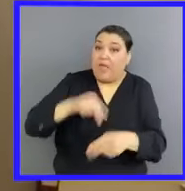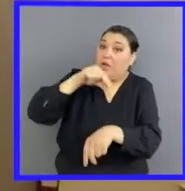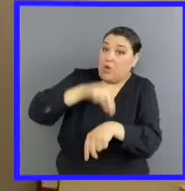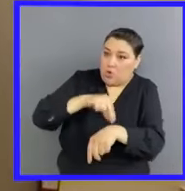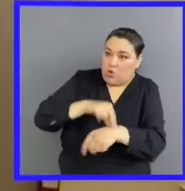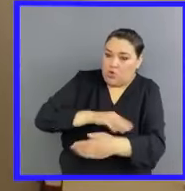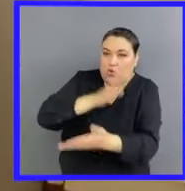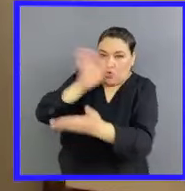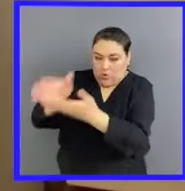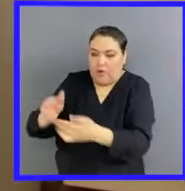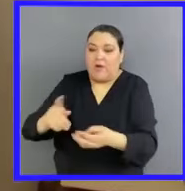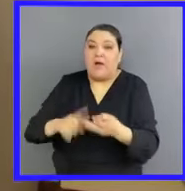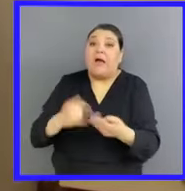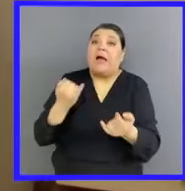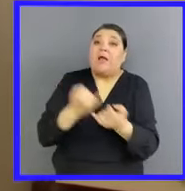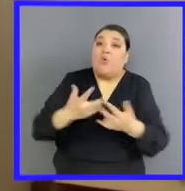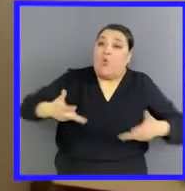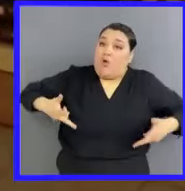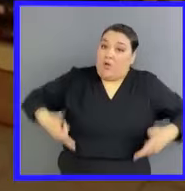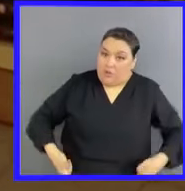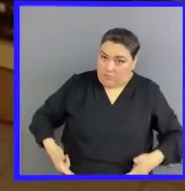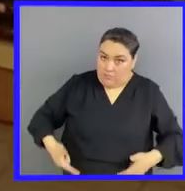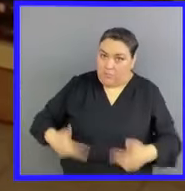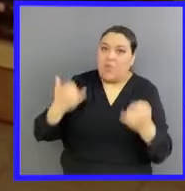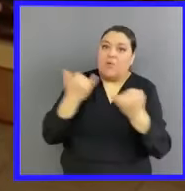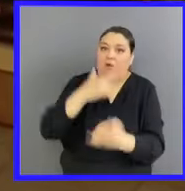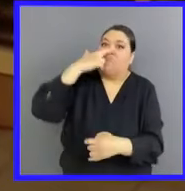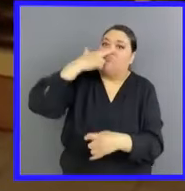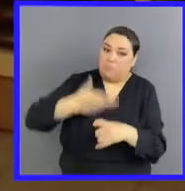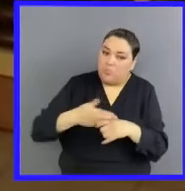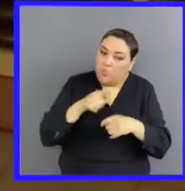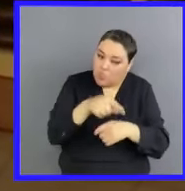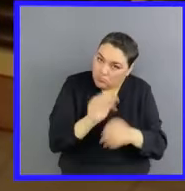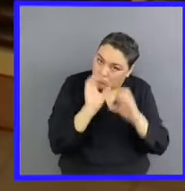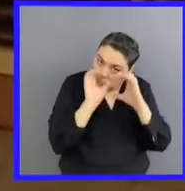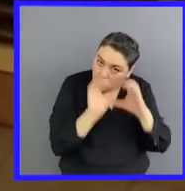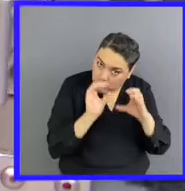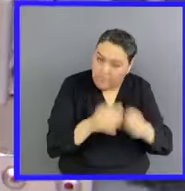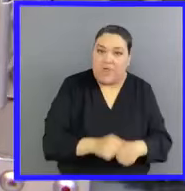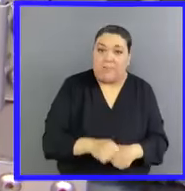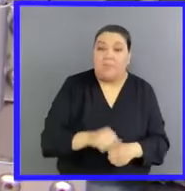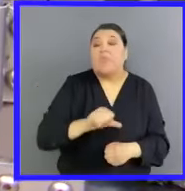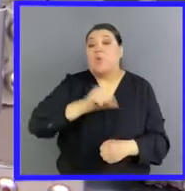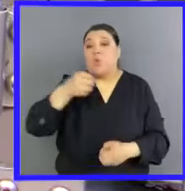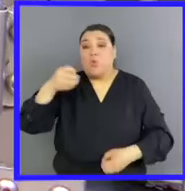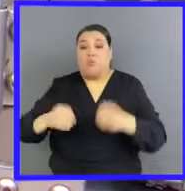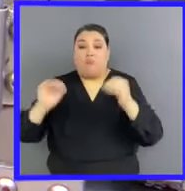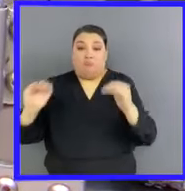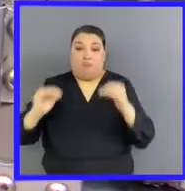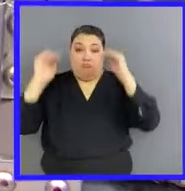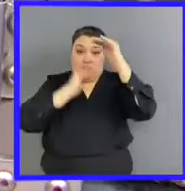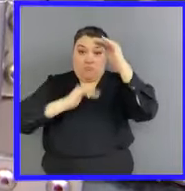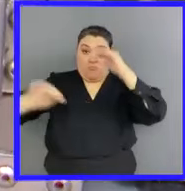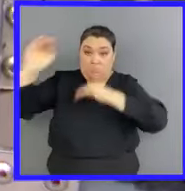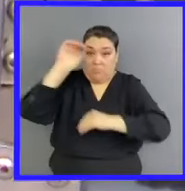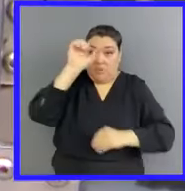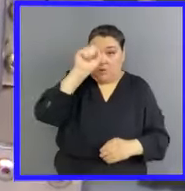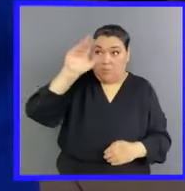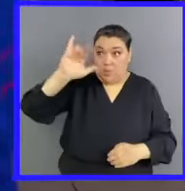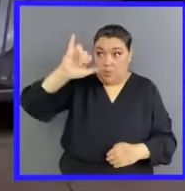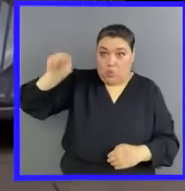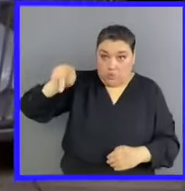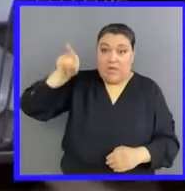como un acto de responsabilidad social. En tanto, la Suprema Corte de Justicia de la Nación ha sido pionera